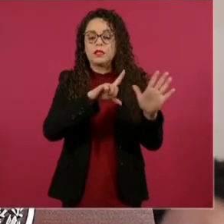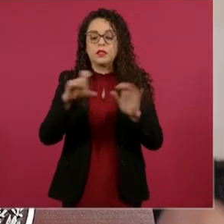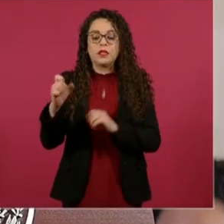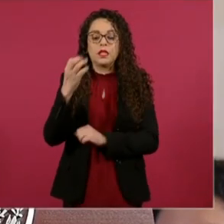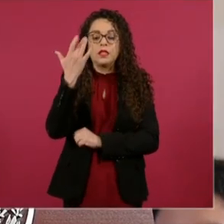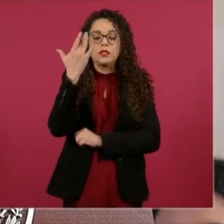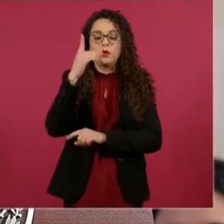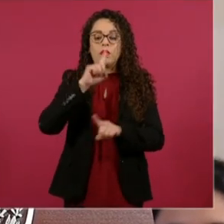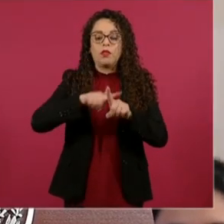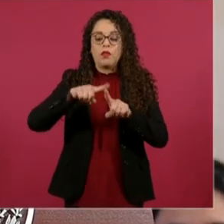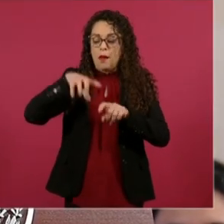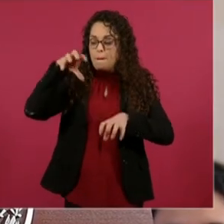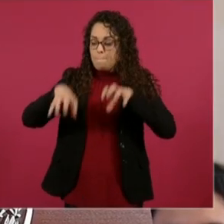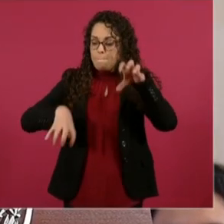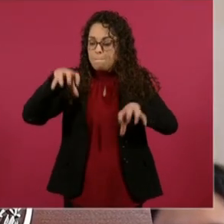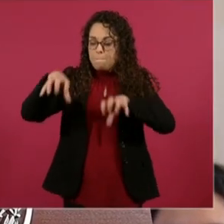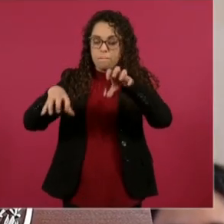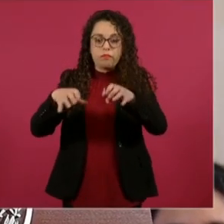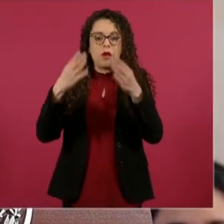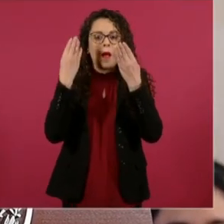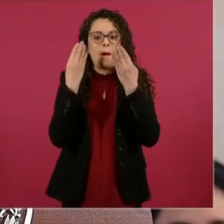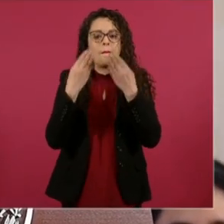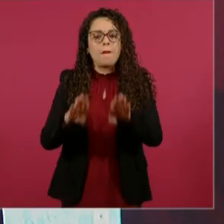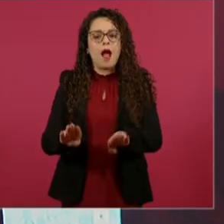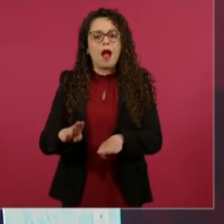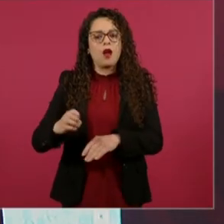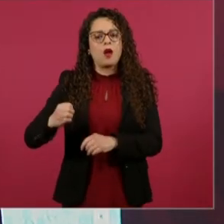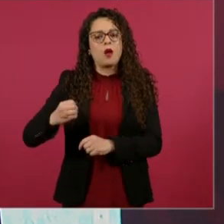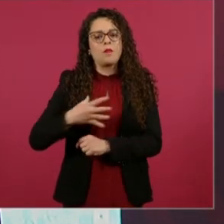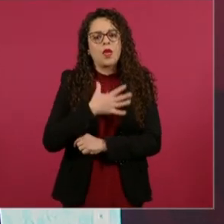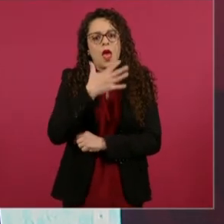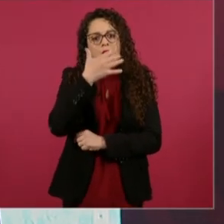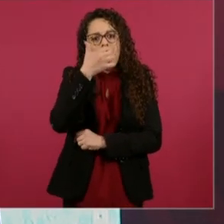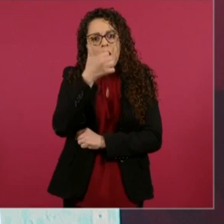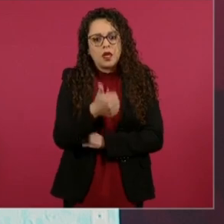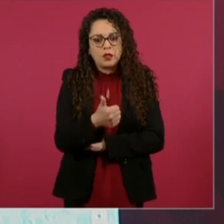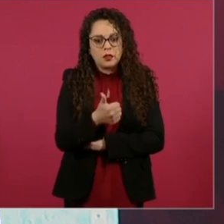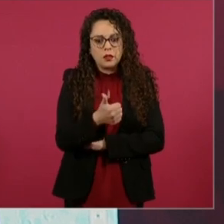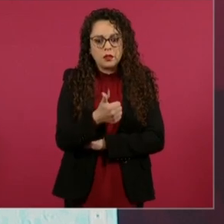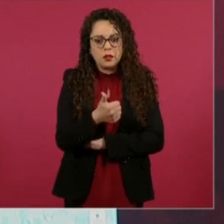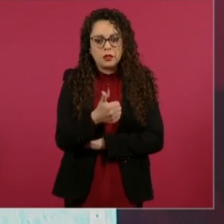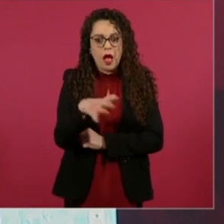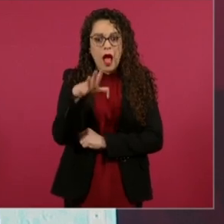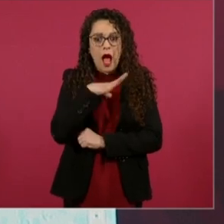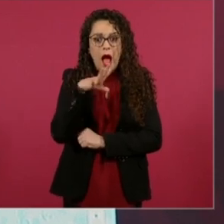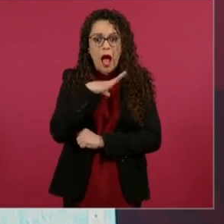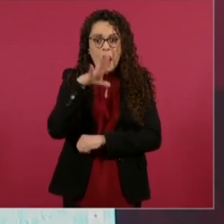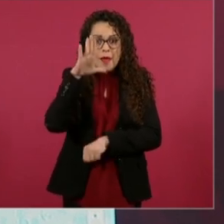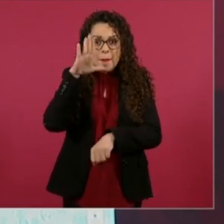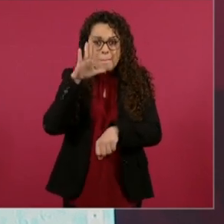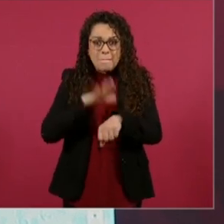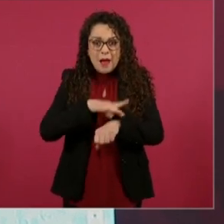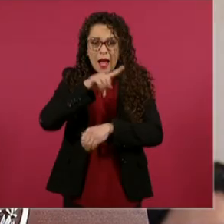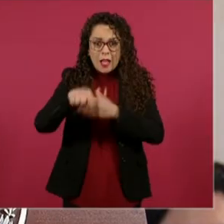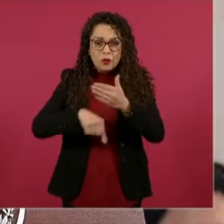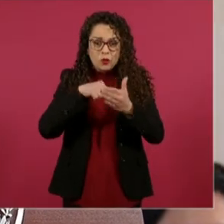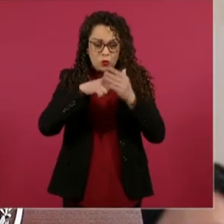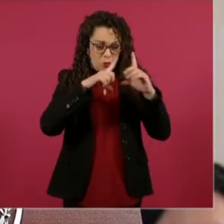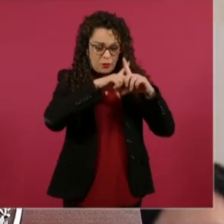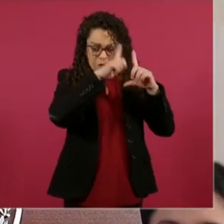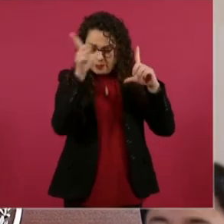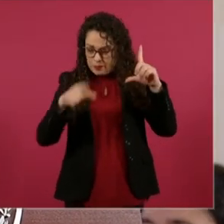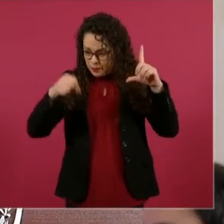2,750 sucursales del Banco del Bienestar? Ya es el banco con más sucursales en todo